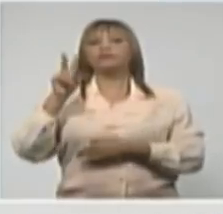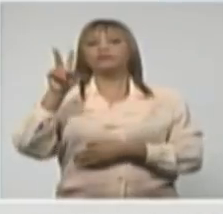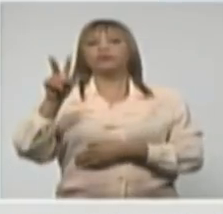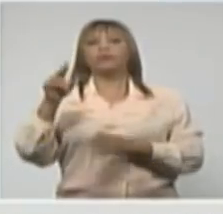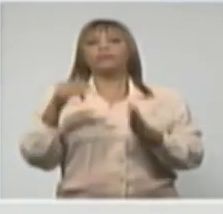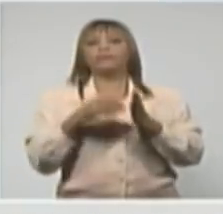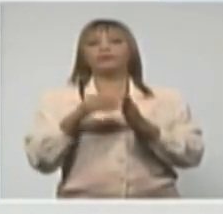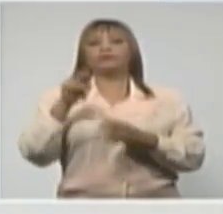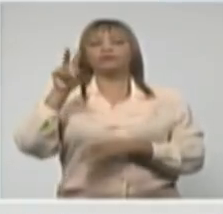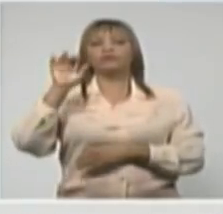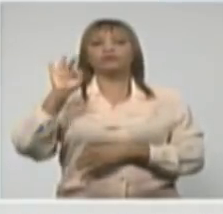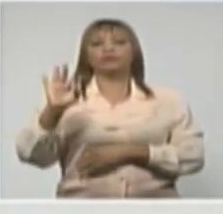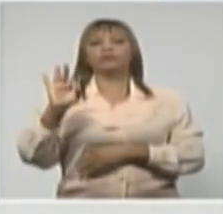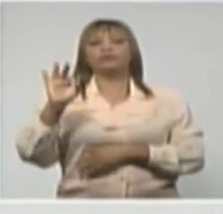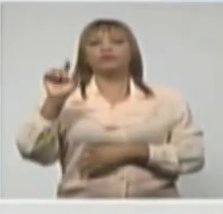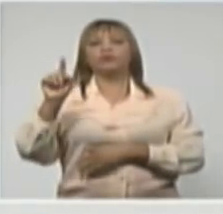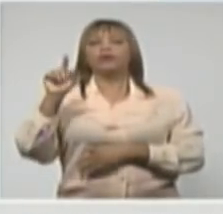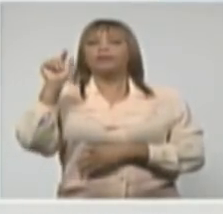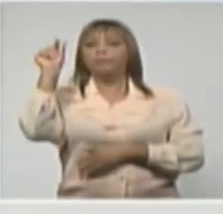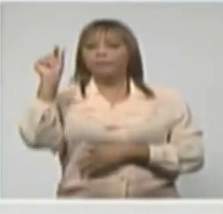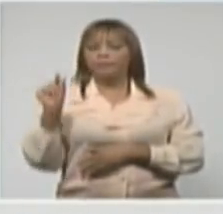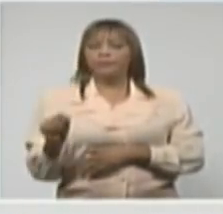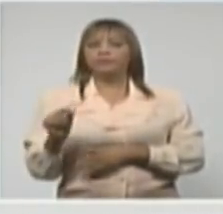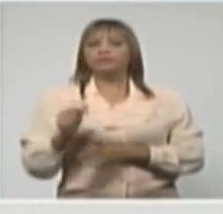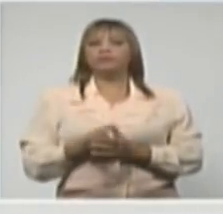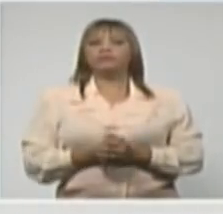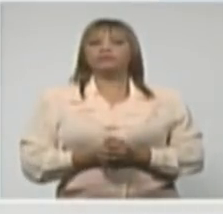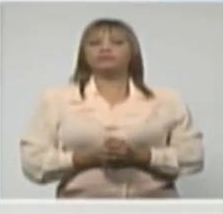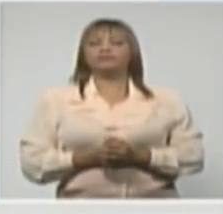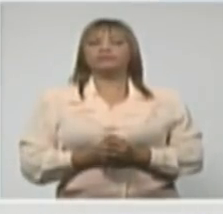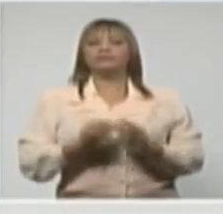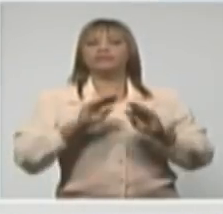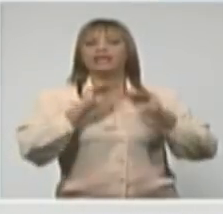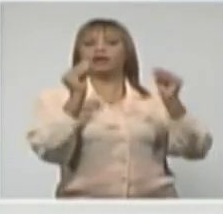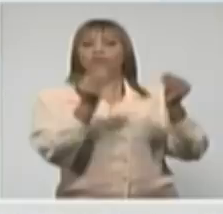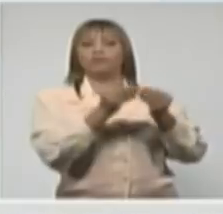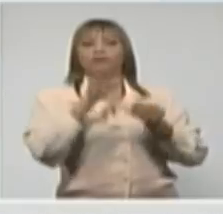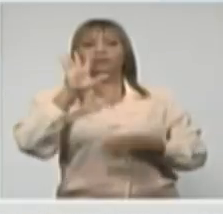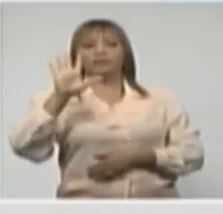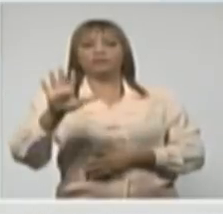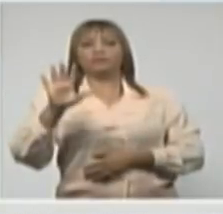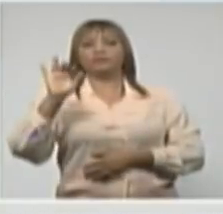personas y se acumulan